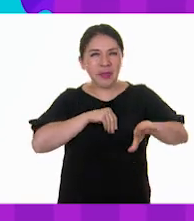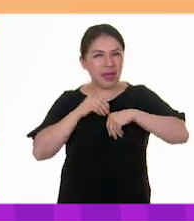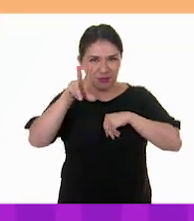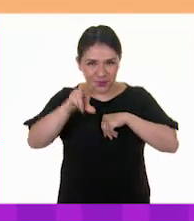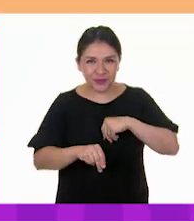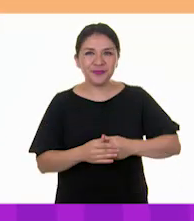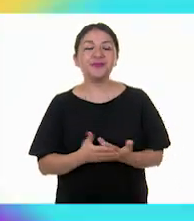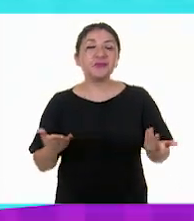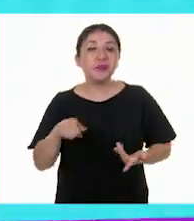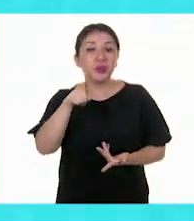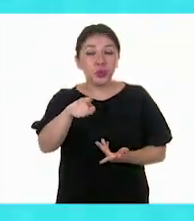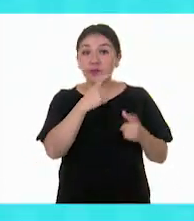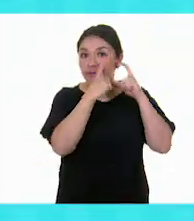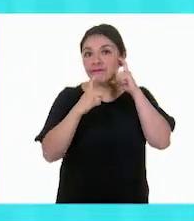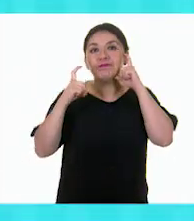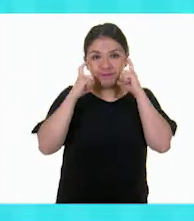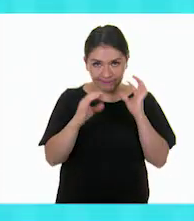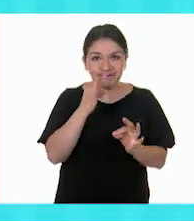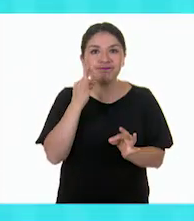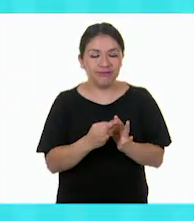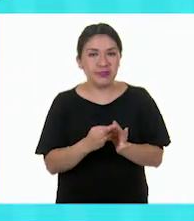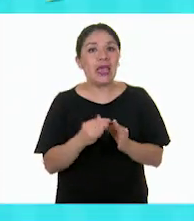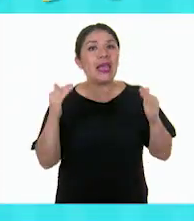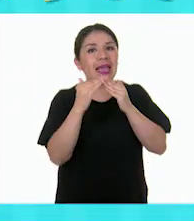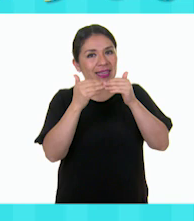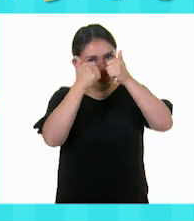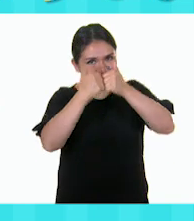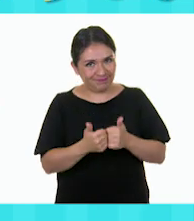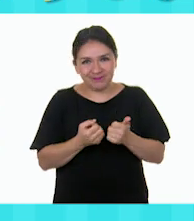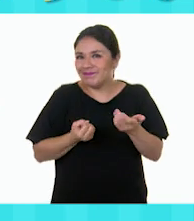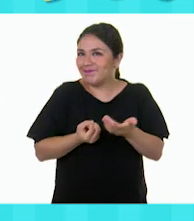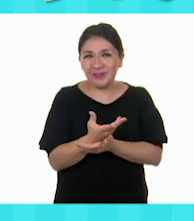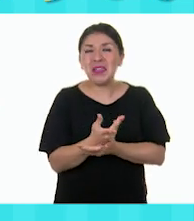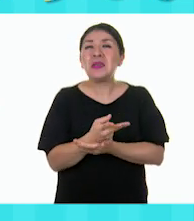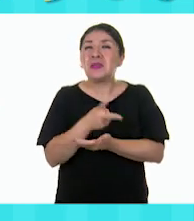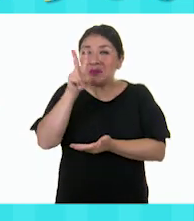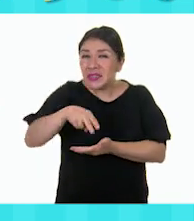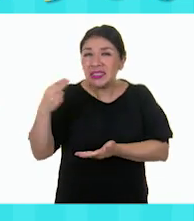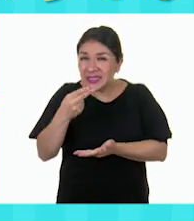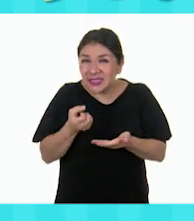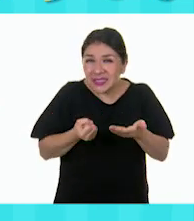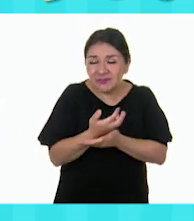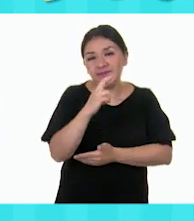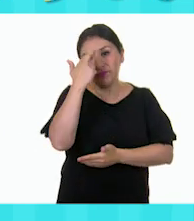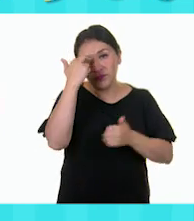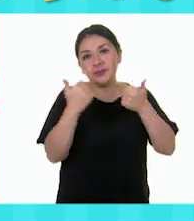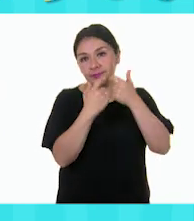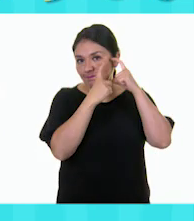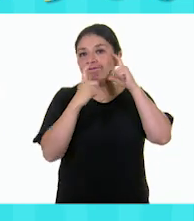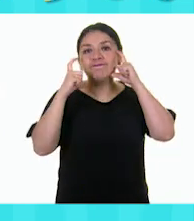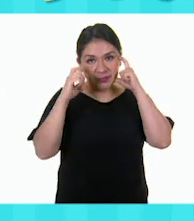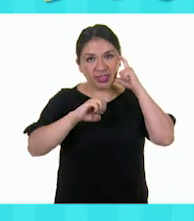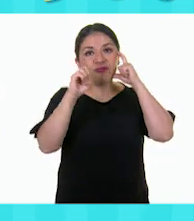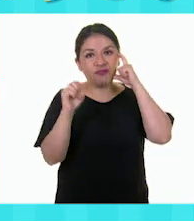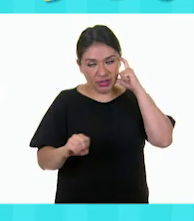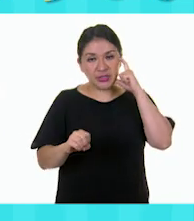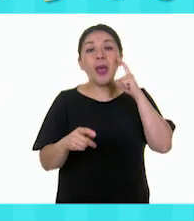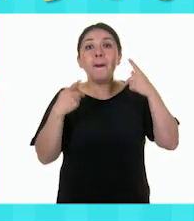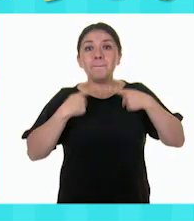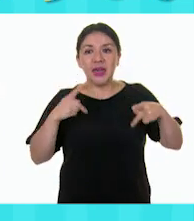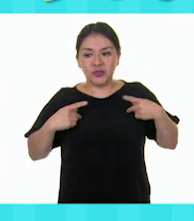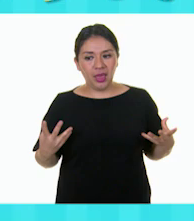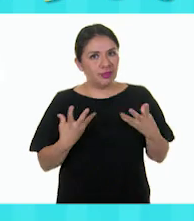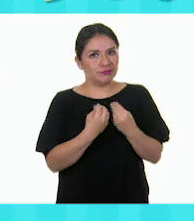contagiarnos. Utiliza cubrebocas. No salgas de casa. Si tienes que hacerlo, recuerda que es obligatorio utilizarlo. Mantén